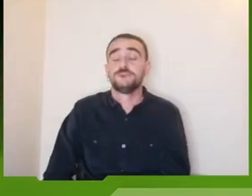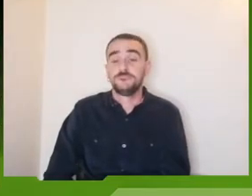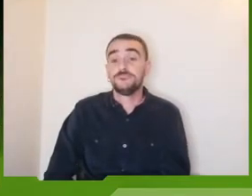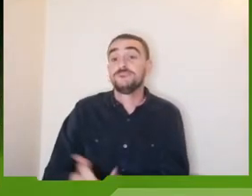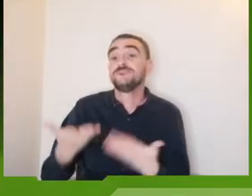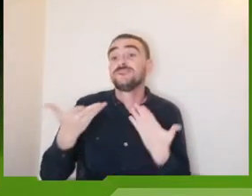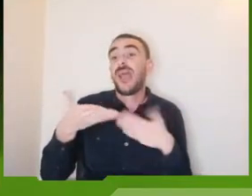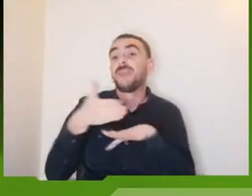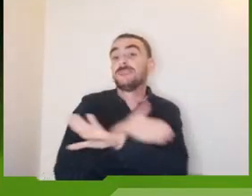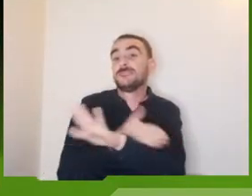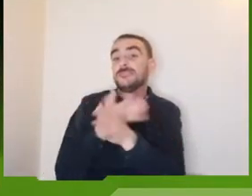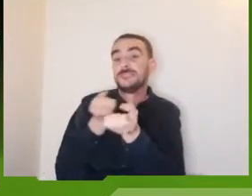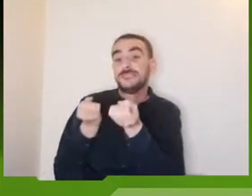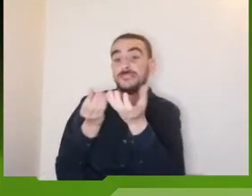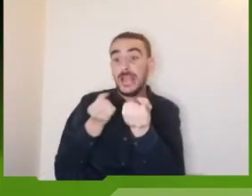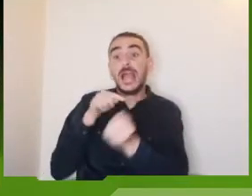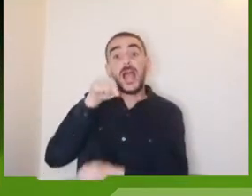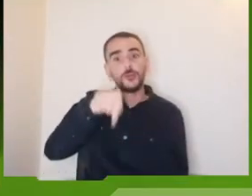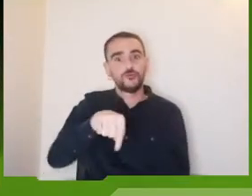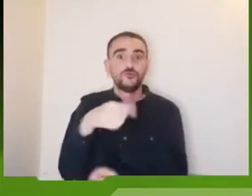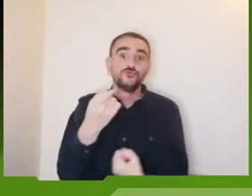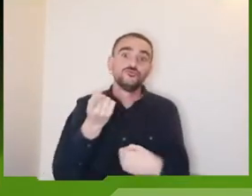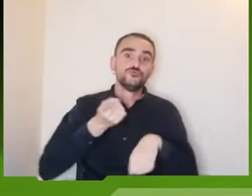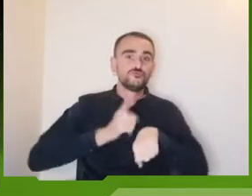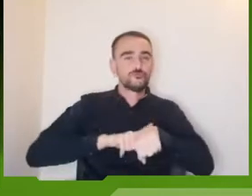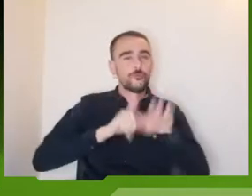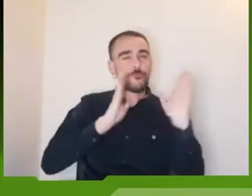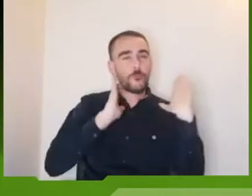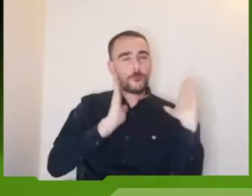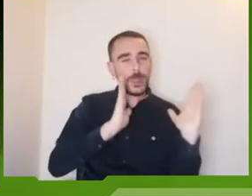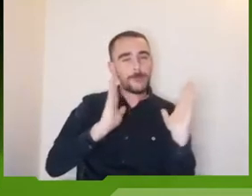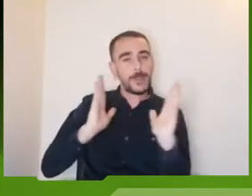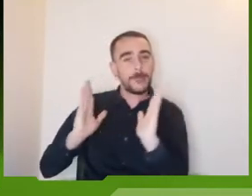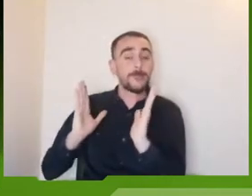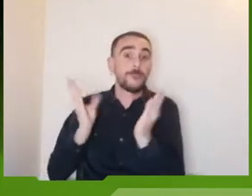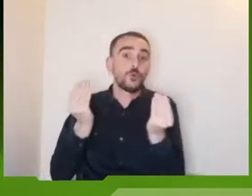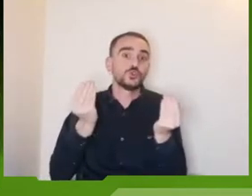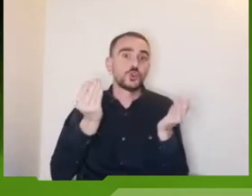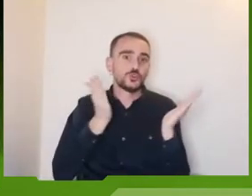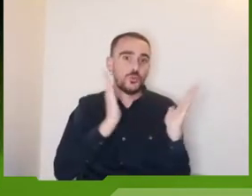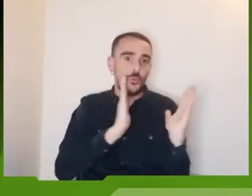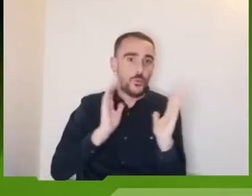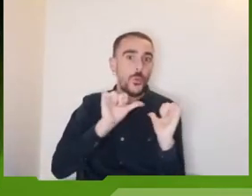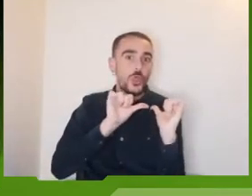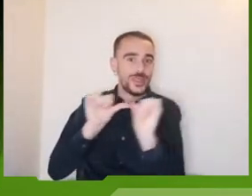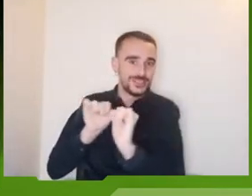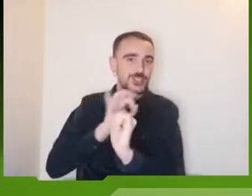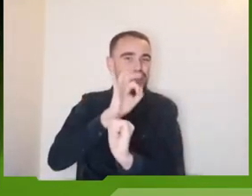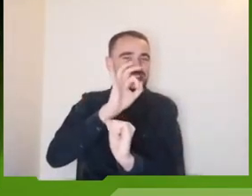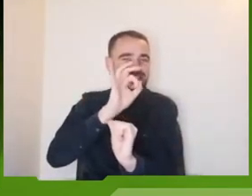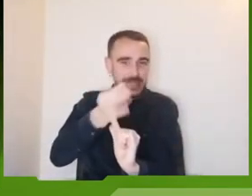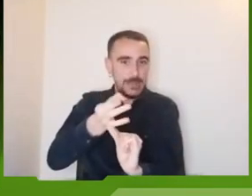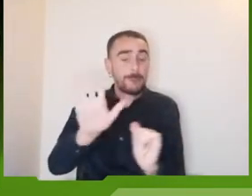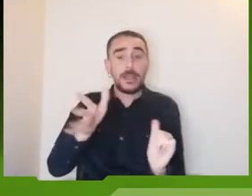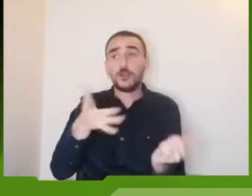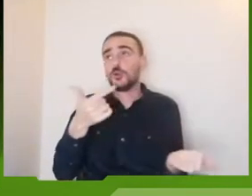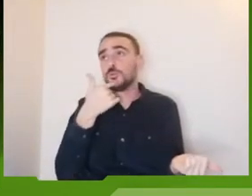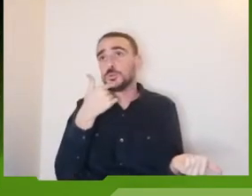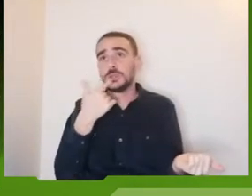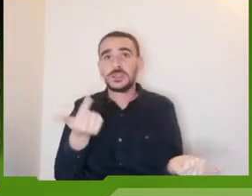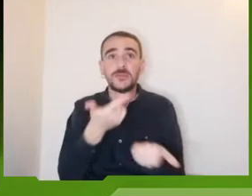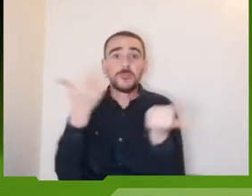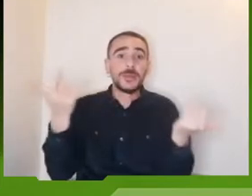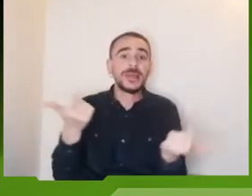es elaborado, pero no tiene secreto, ¿no? Como no es que digas, oh, aquí puedo fallar o